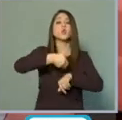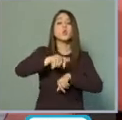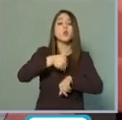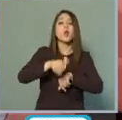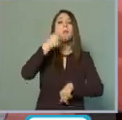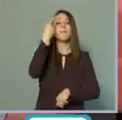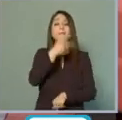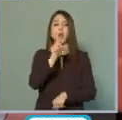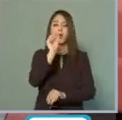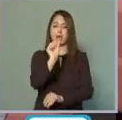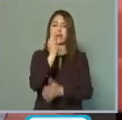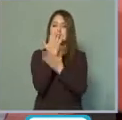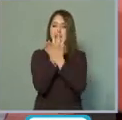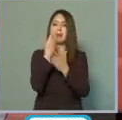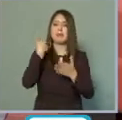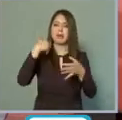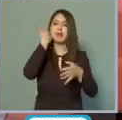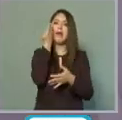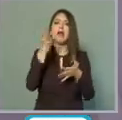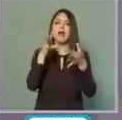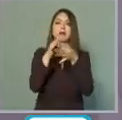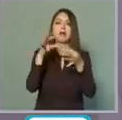ahorita vamos a hacer un ejercicio. A ver,